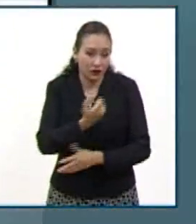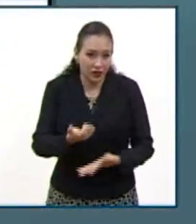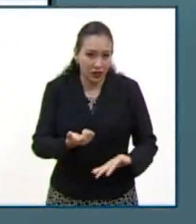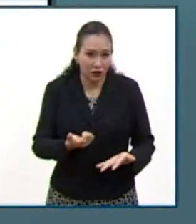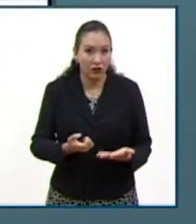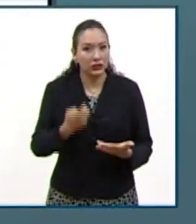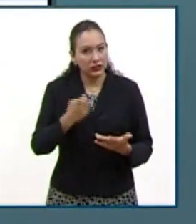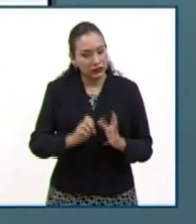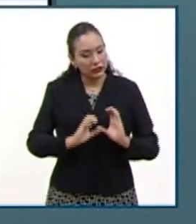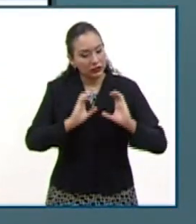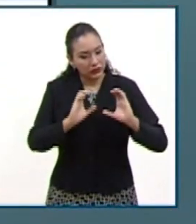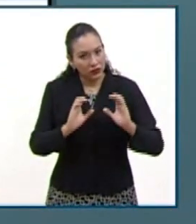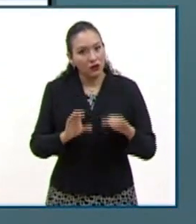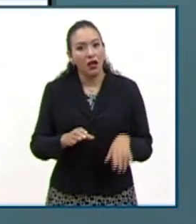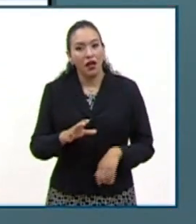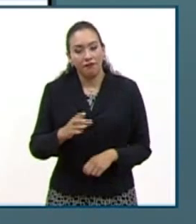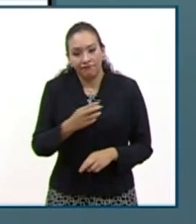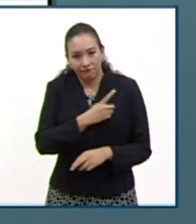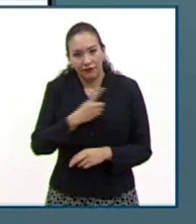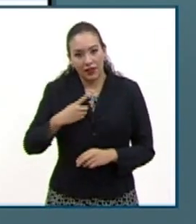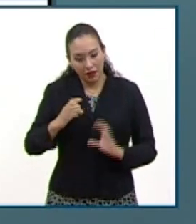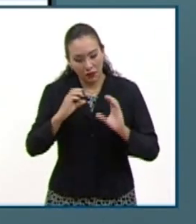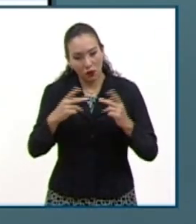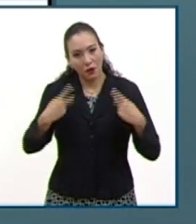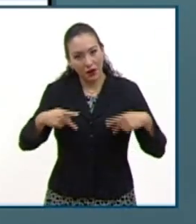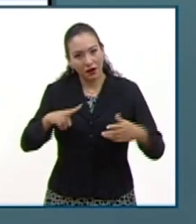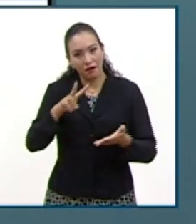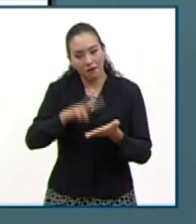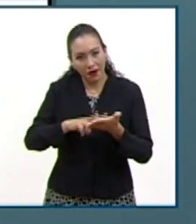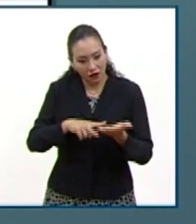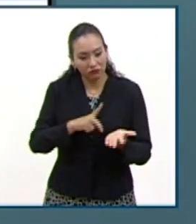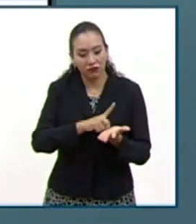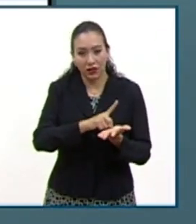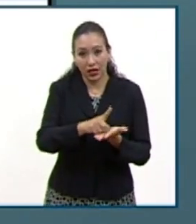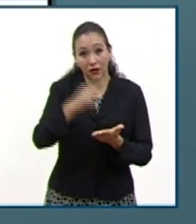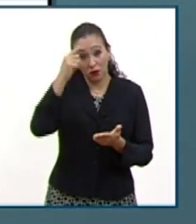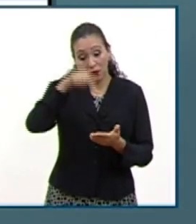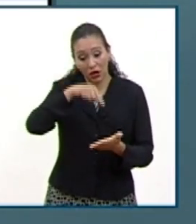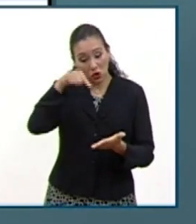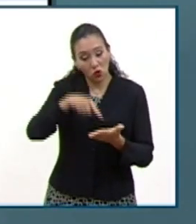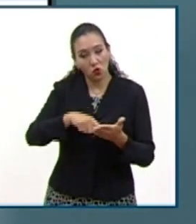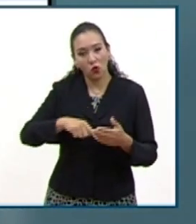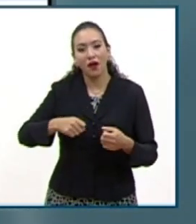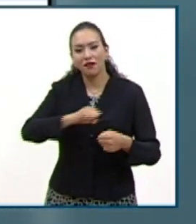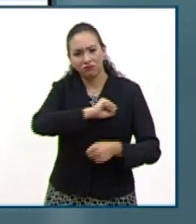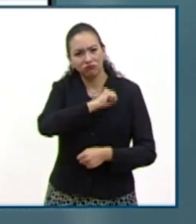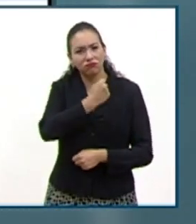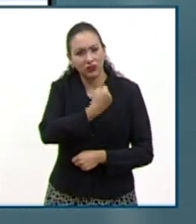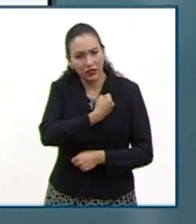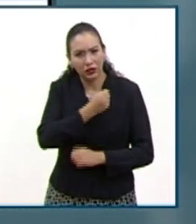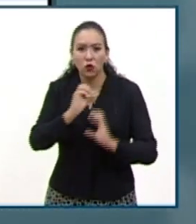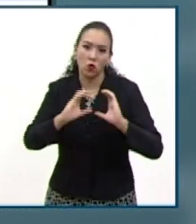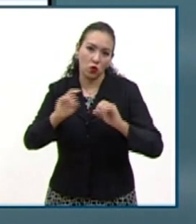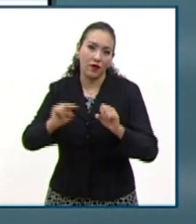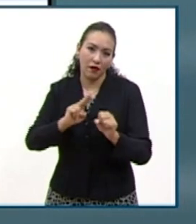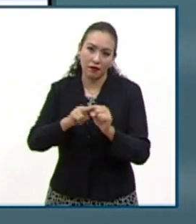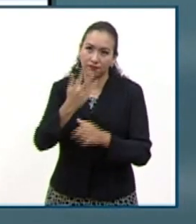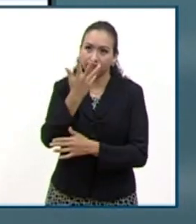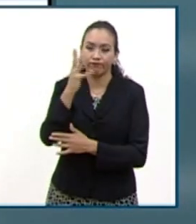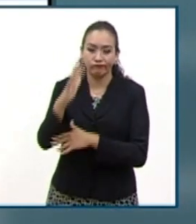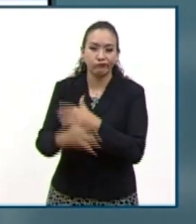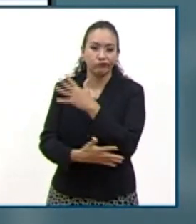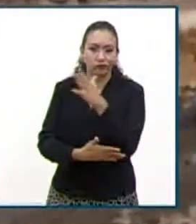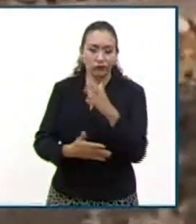principios de precaución e indubio pro natura, es decir, para privilegiar la protección y conservación del medio ambiente, lo